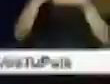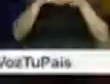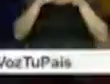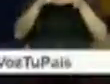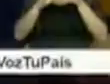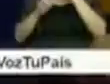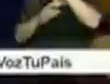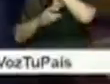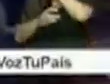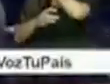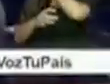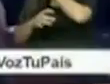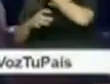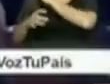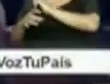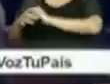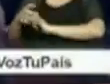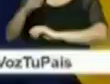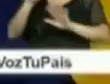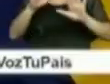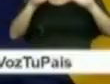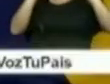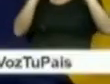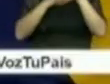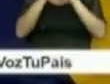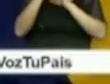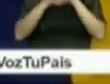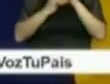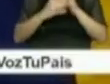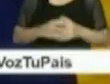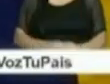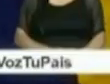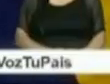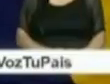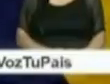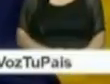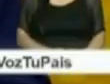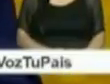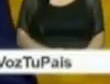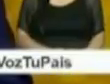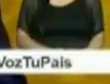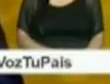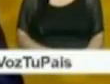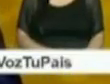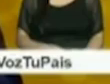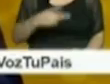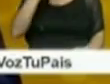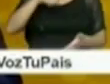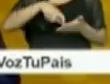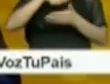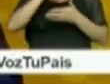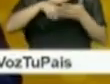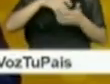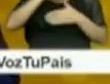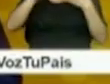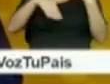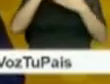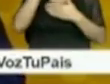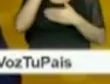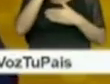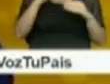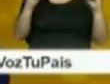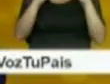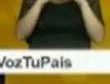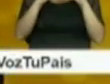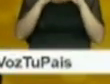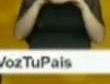por el terremoto del pasado 16 de abril. Ambos países tenemos la firme convicción de